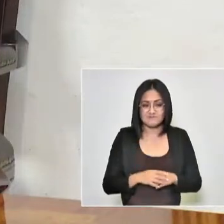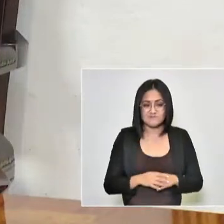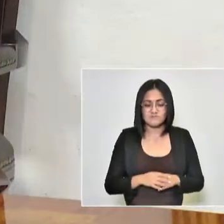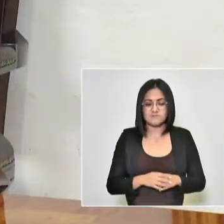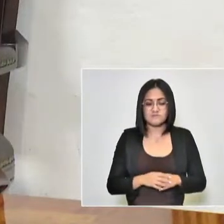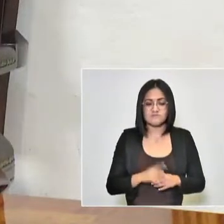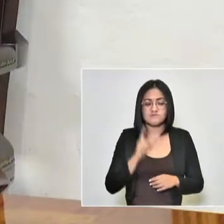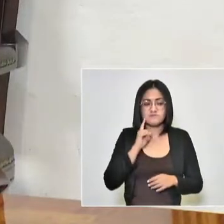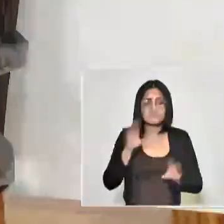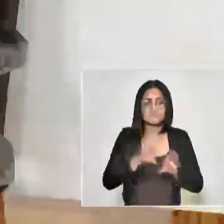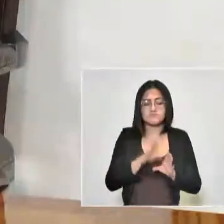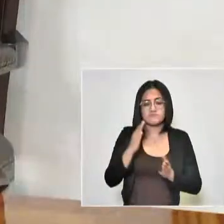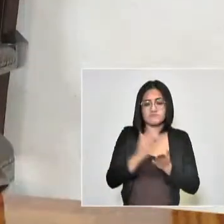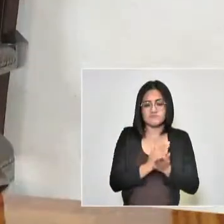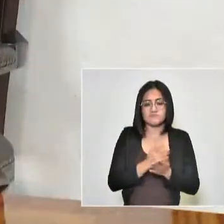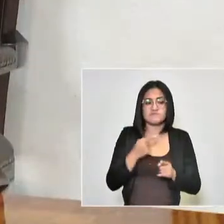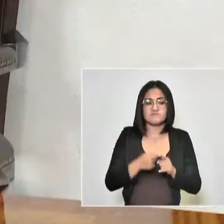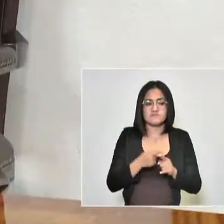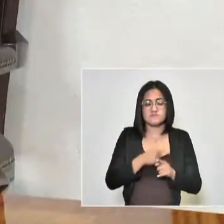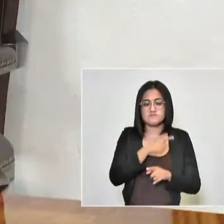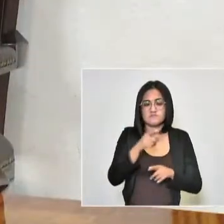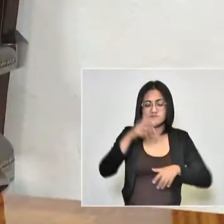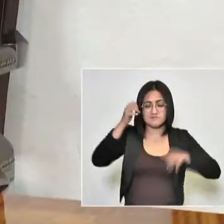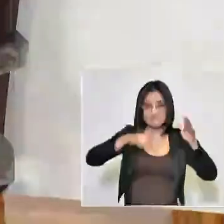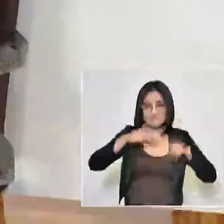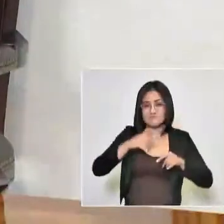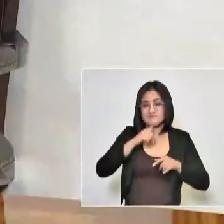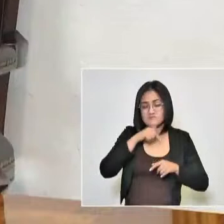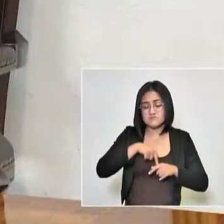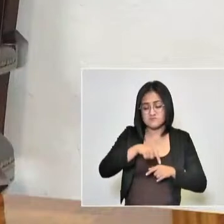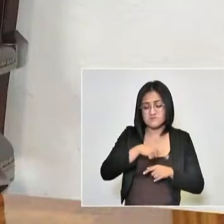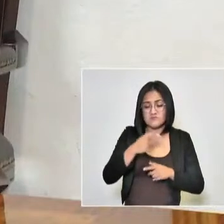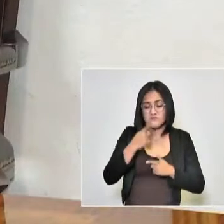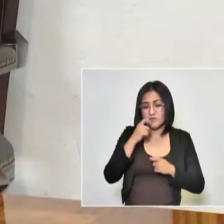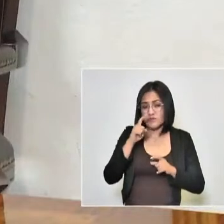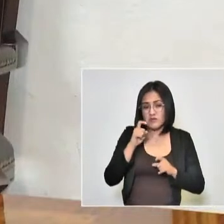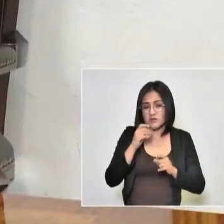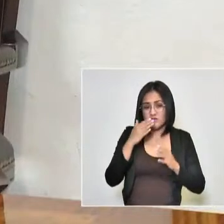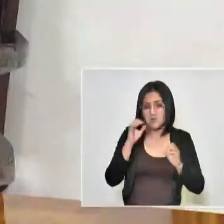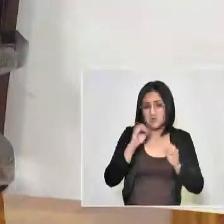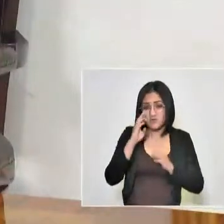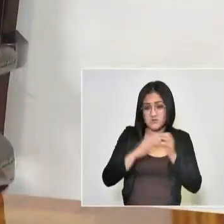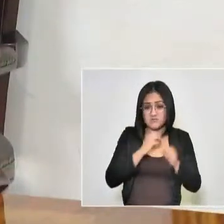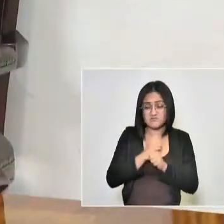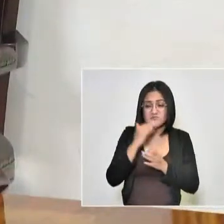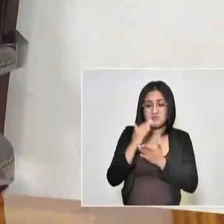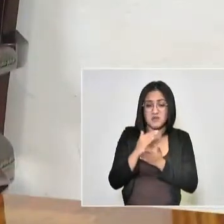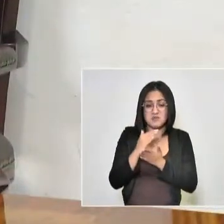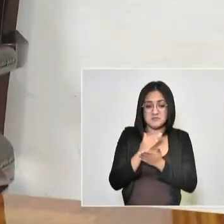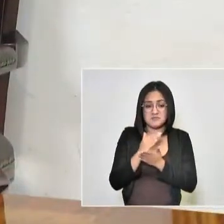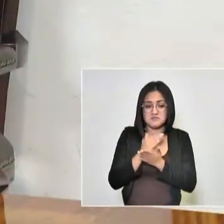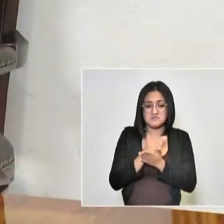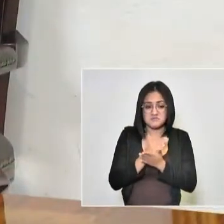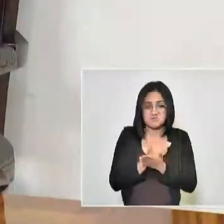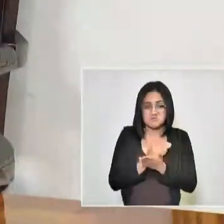notoria del nivel de precipitación en los últimos 4 años contados